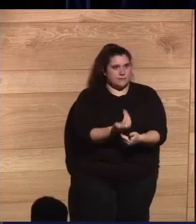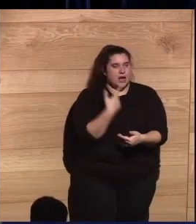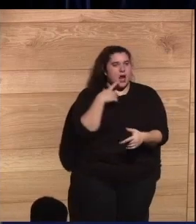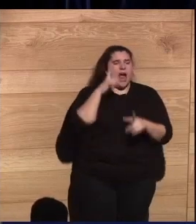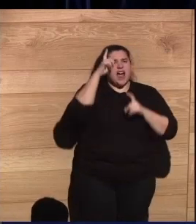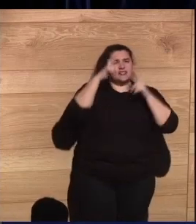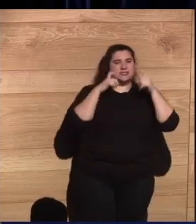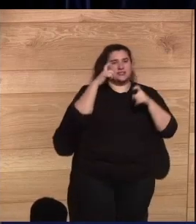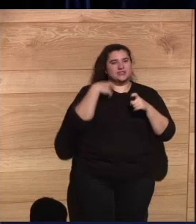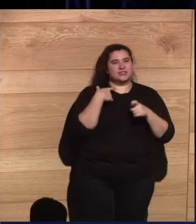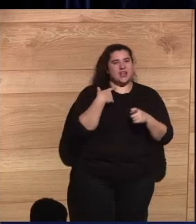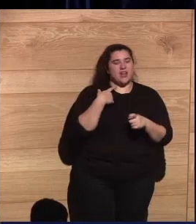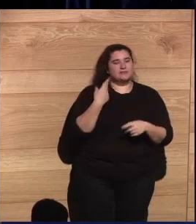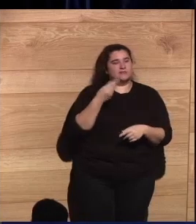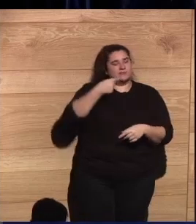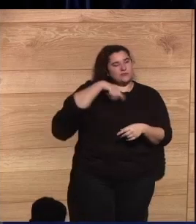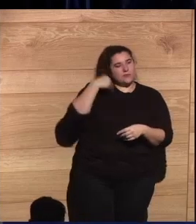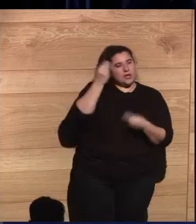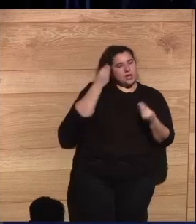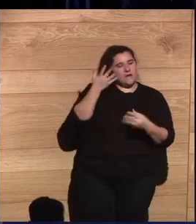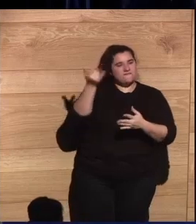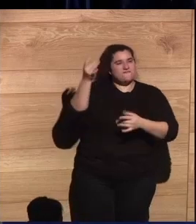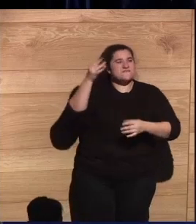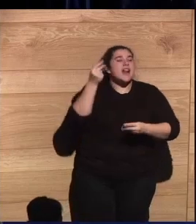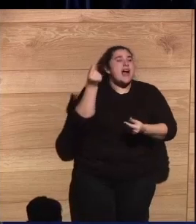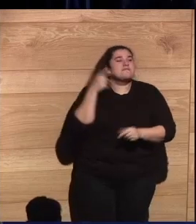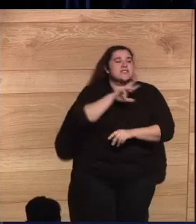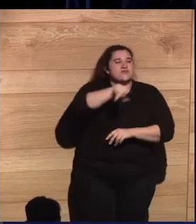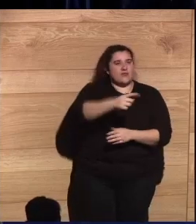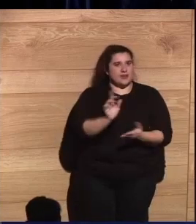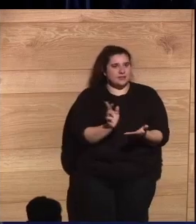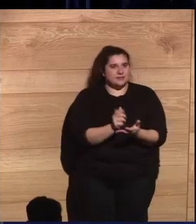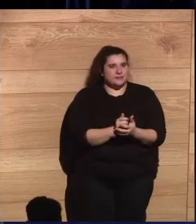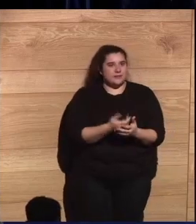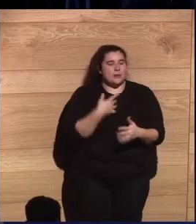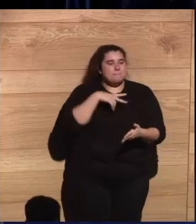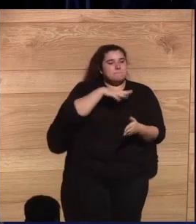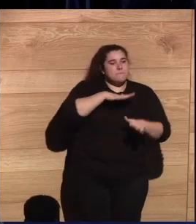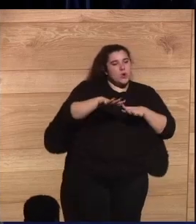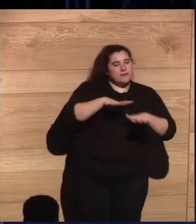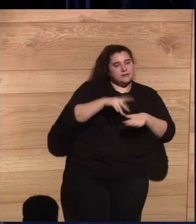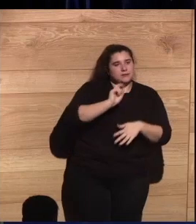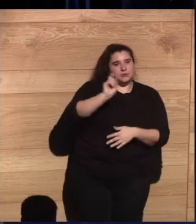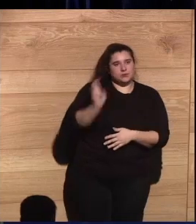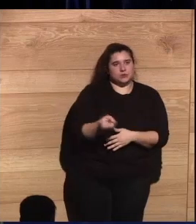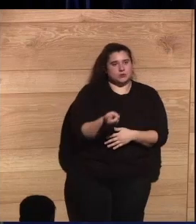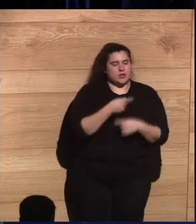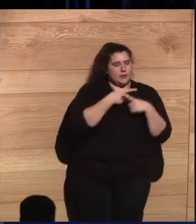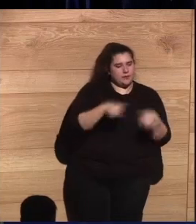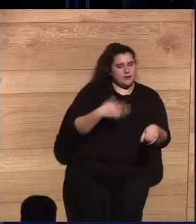gestos no son gestos que uno pueda pensar flamencos, es otro tipo de gestualidad, otro tipo de movimientos. Y